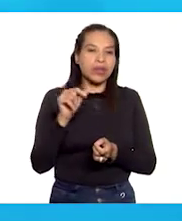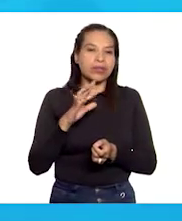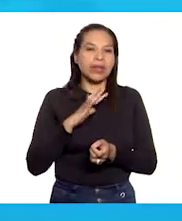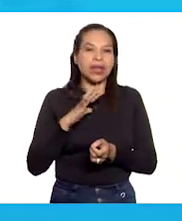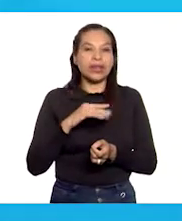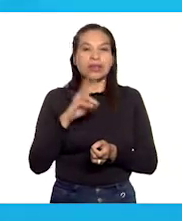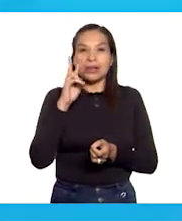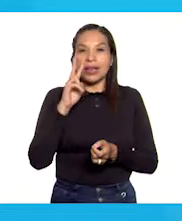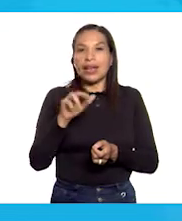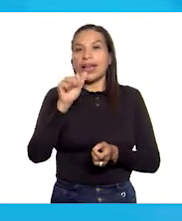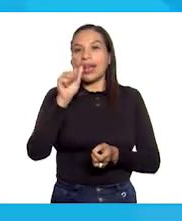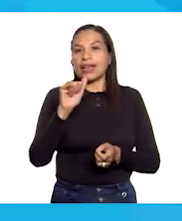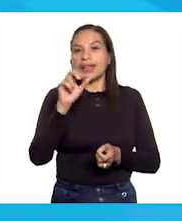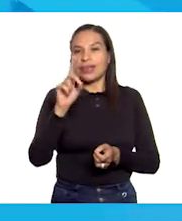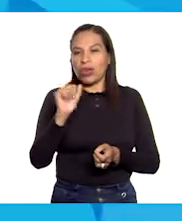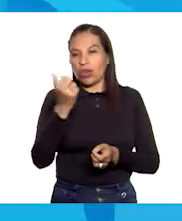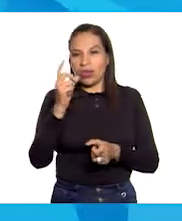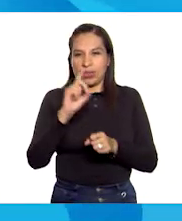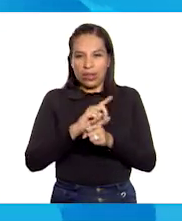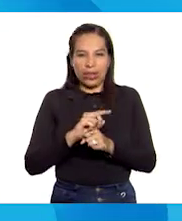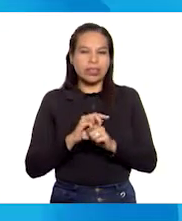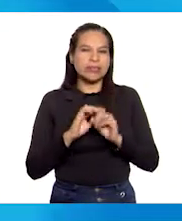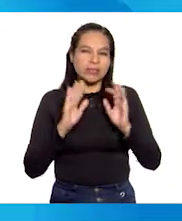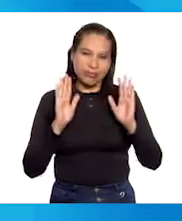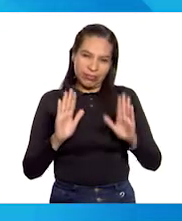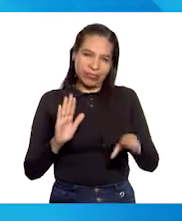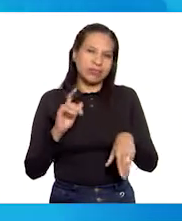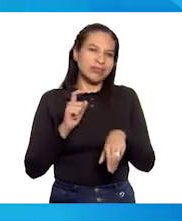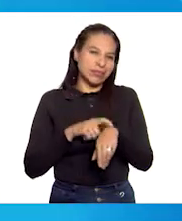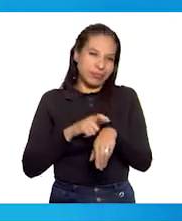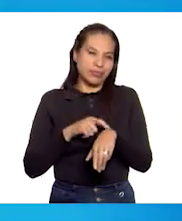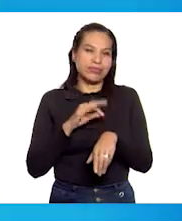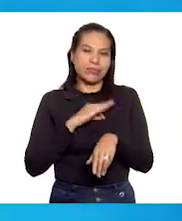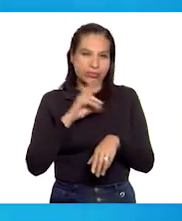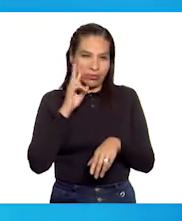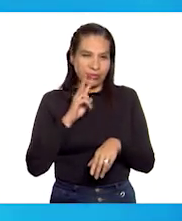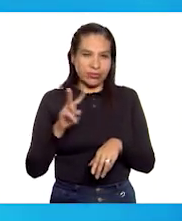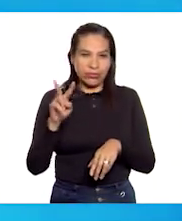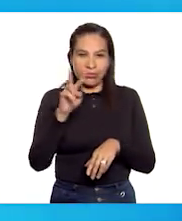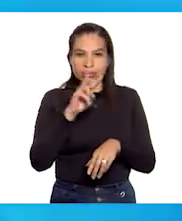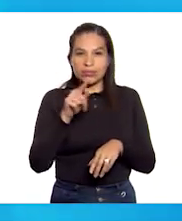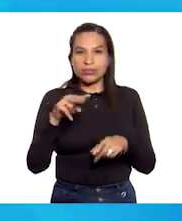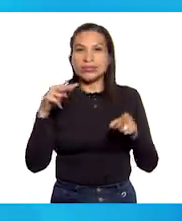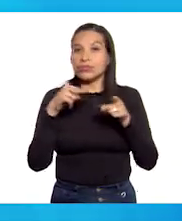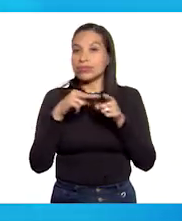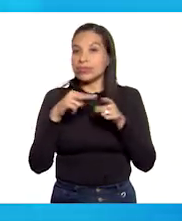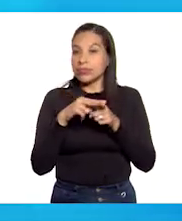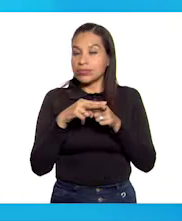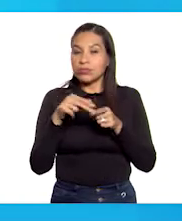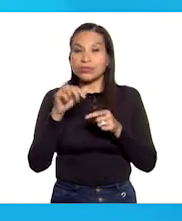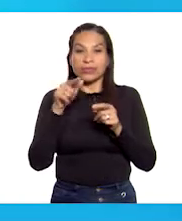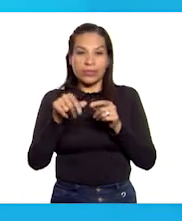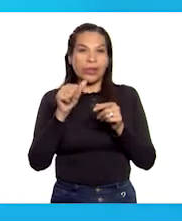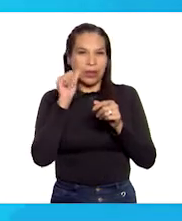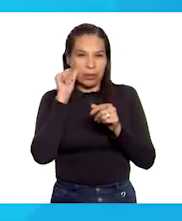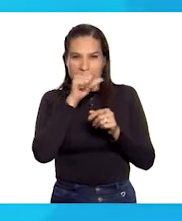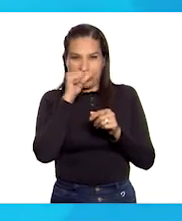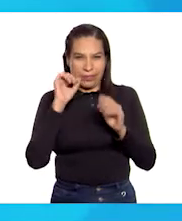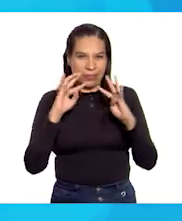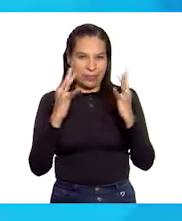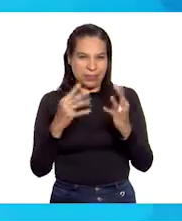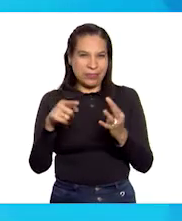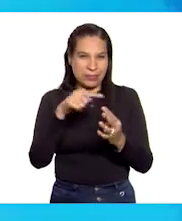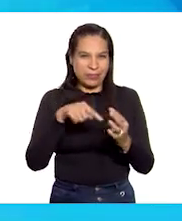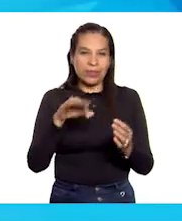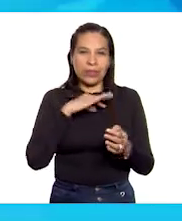a Aida. Otro día, con un poquito más de tiempo, podemos verlo. ¿Ya viste el Parque de la Alameda? Ah, sí, esa es la Alameda. Ahora vamos a entrar.